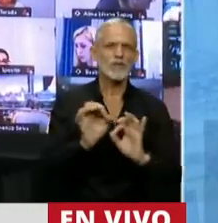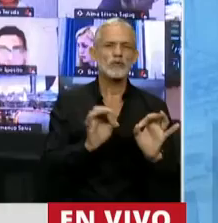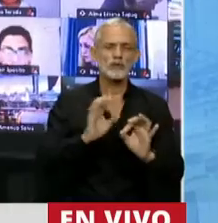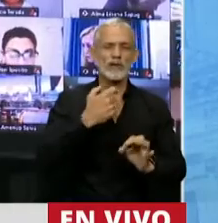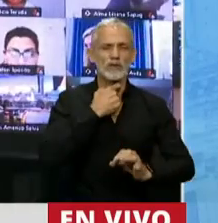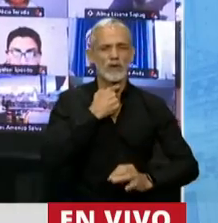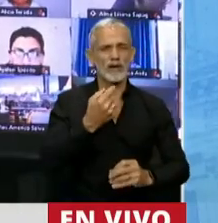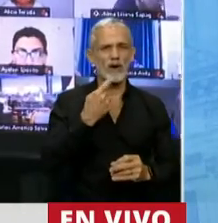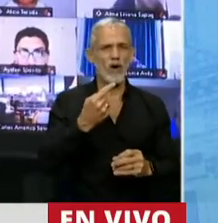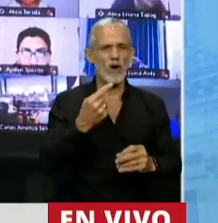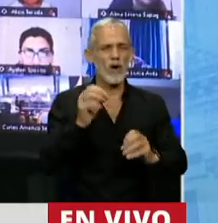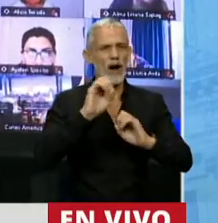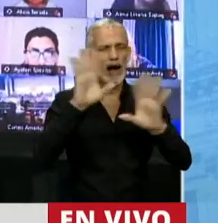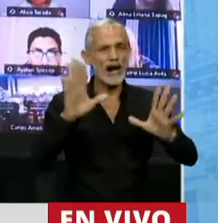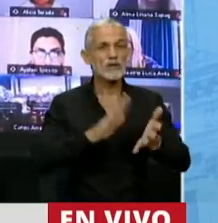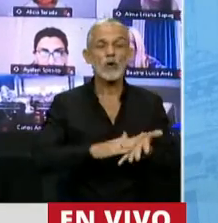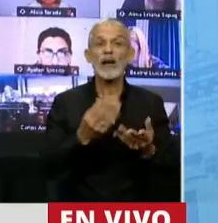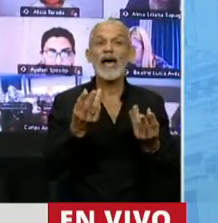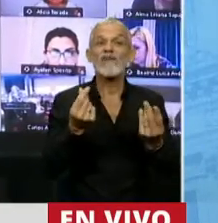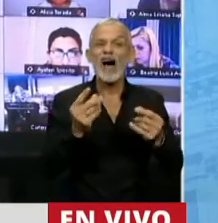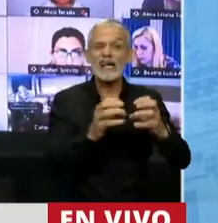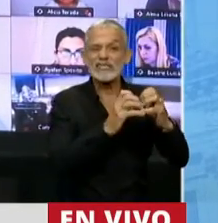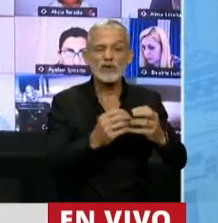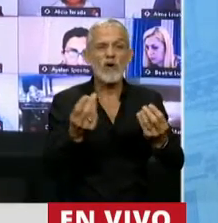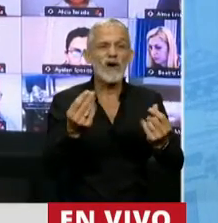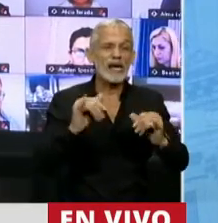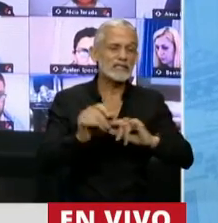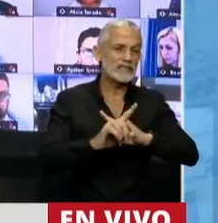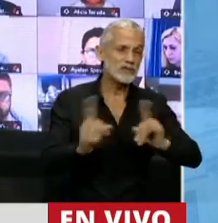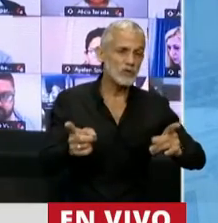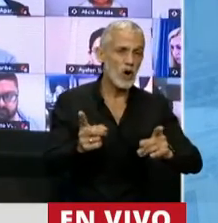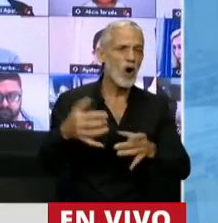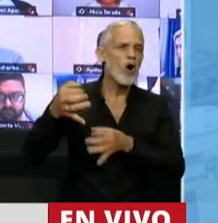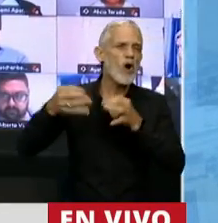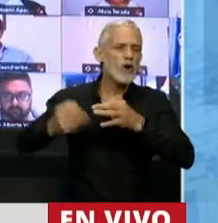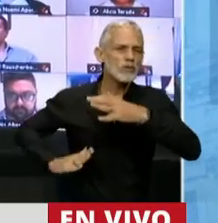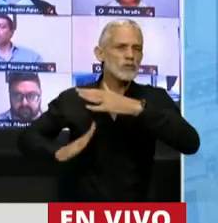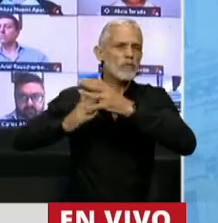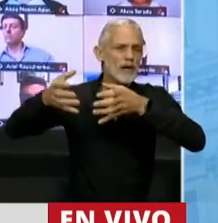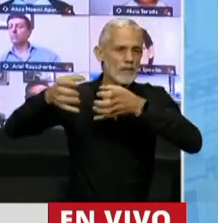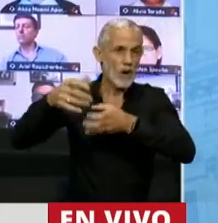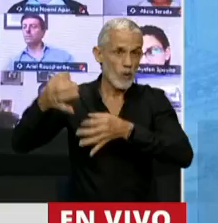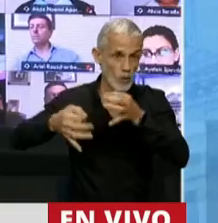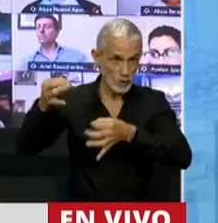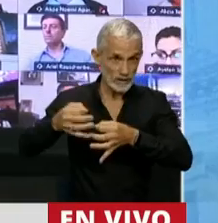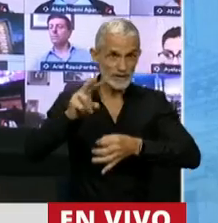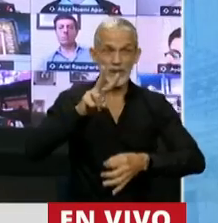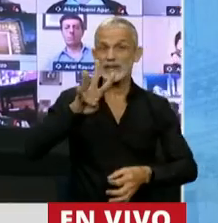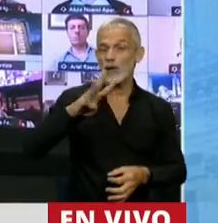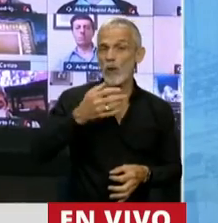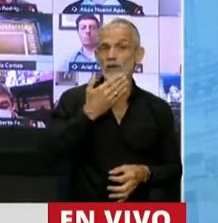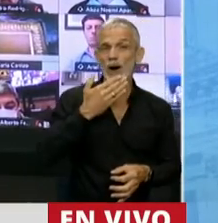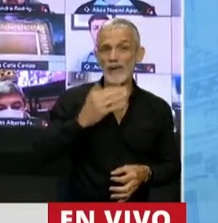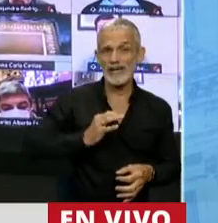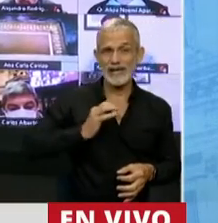Quiero dejar en claro, en relación a la validez de la sesión de la Corte Suprema de Justicia de la Nación, el 24 de abril